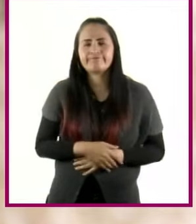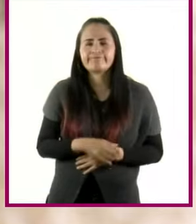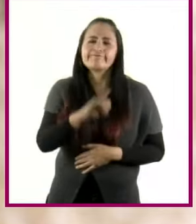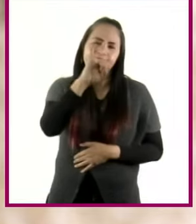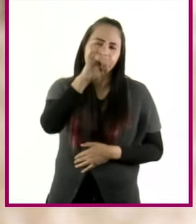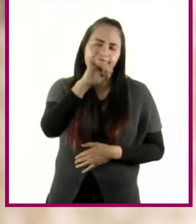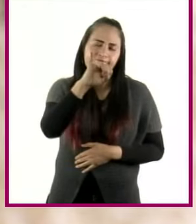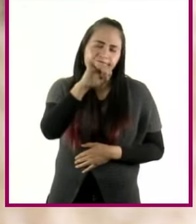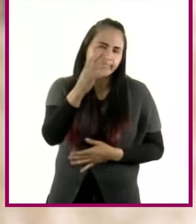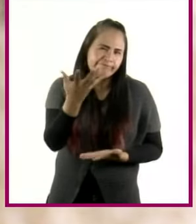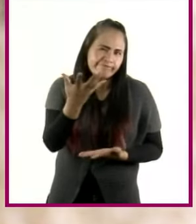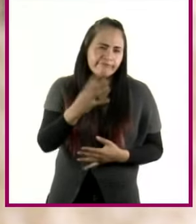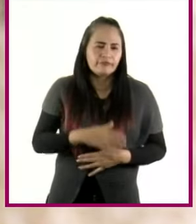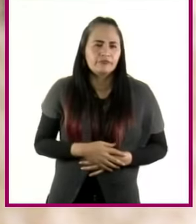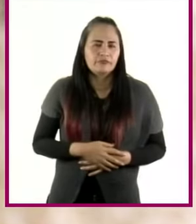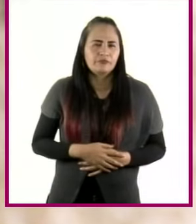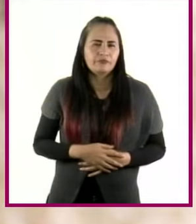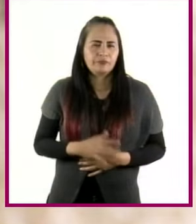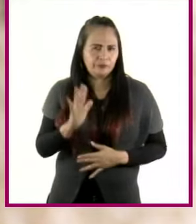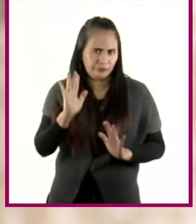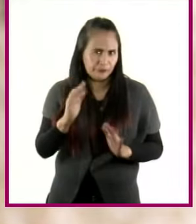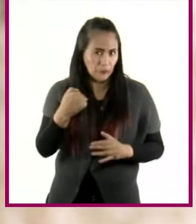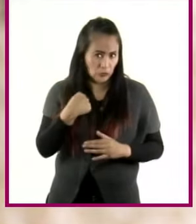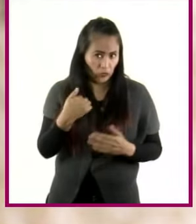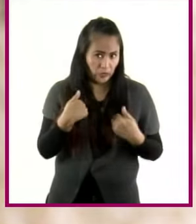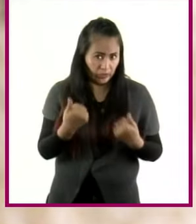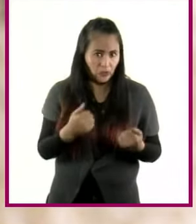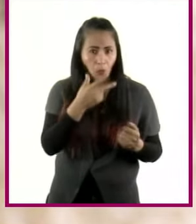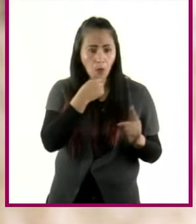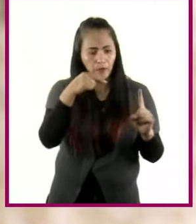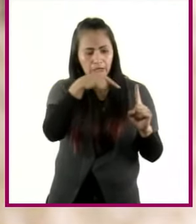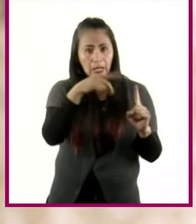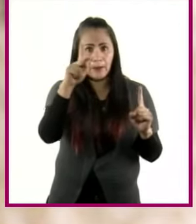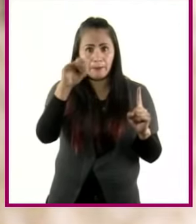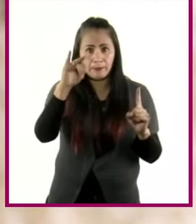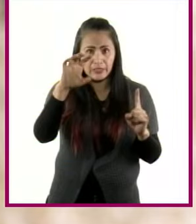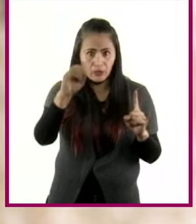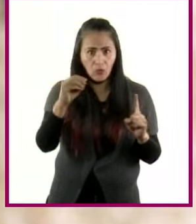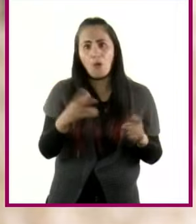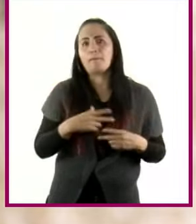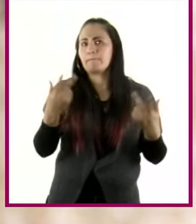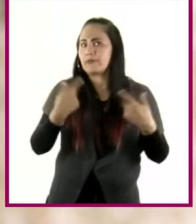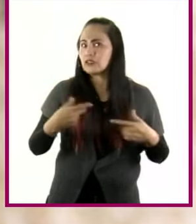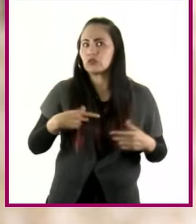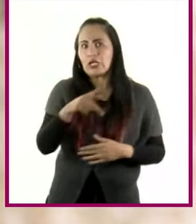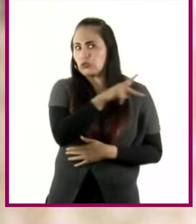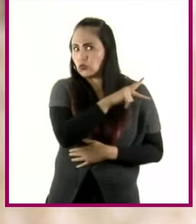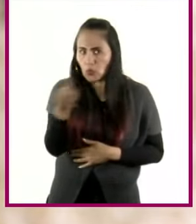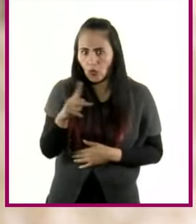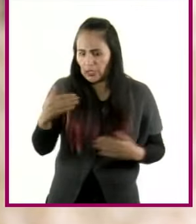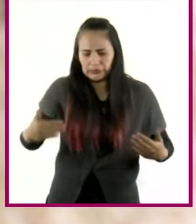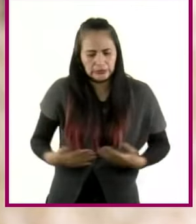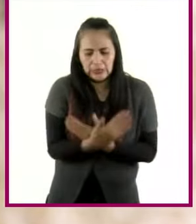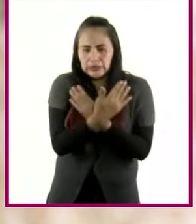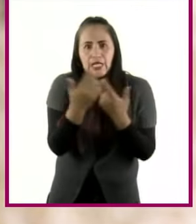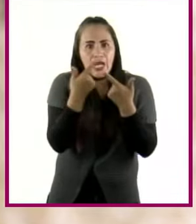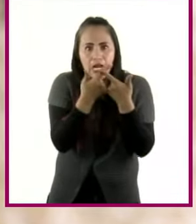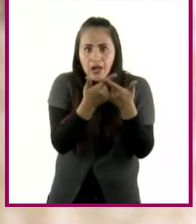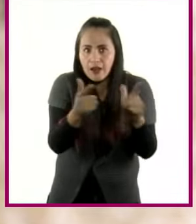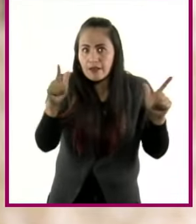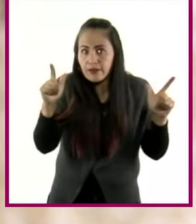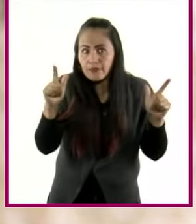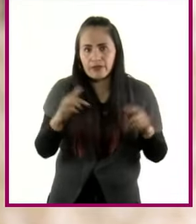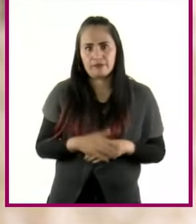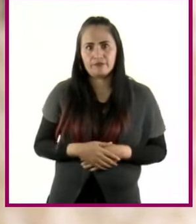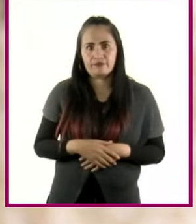Sí, si entiendo bien, creo que Pico diría que todo el mundo por naturaleza sería libre. Aunque